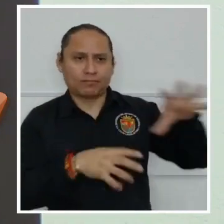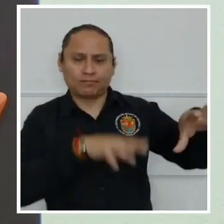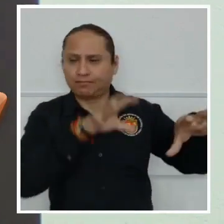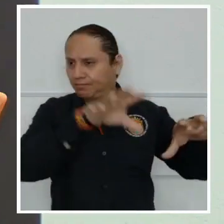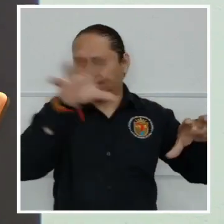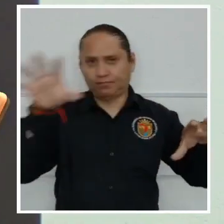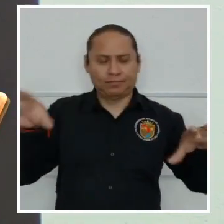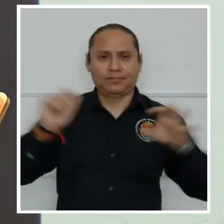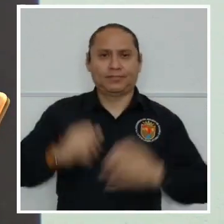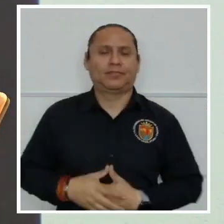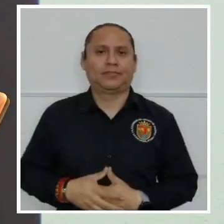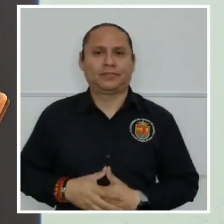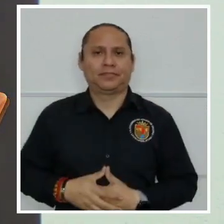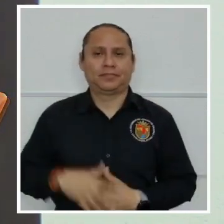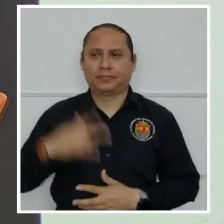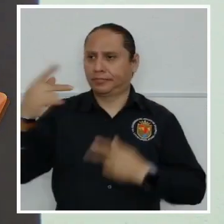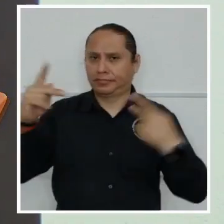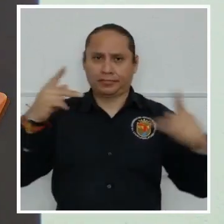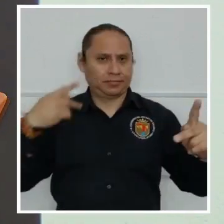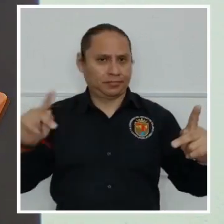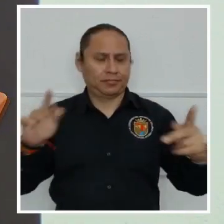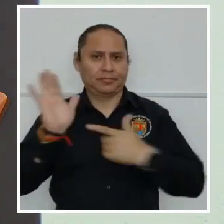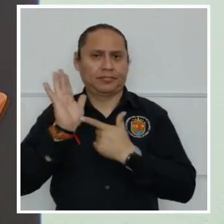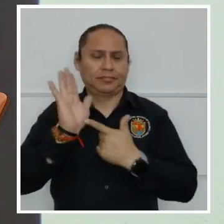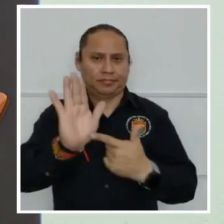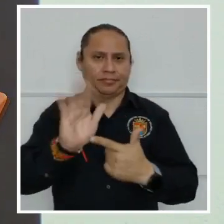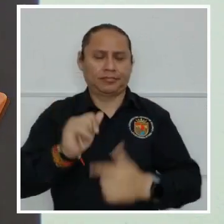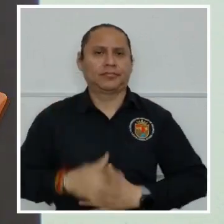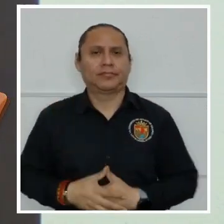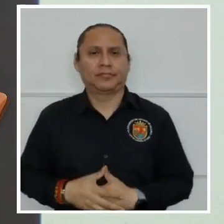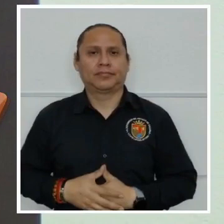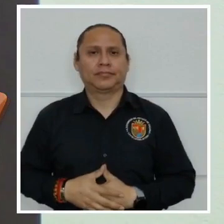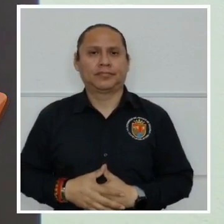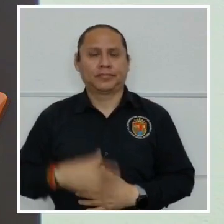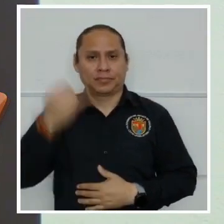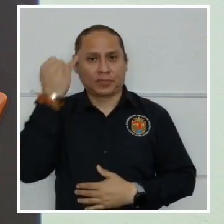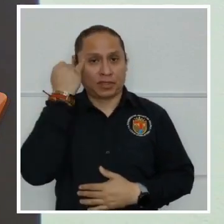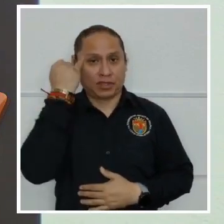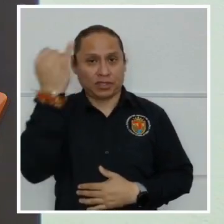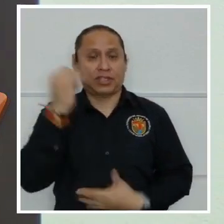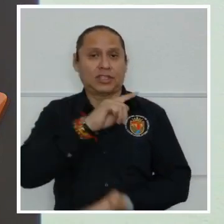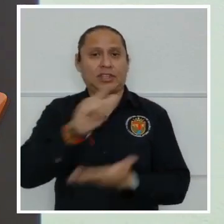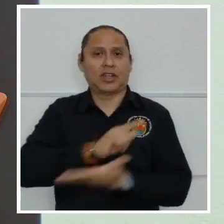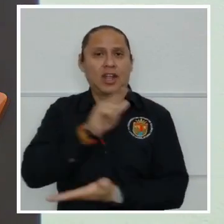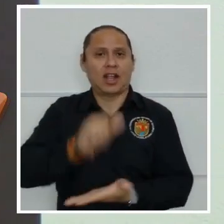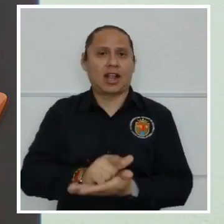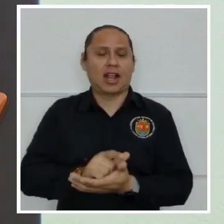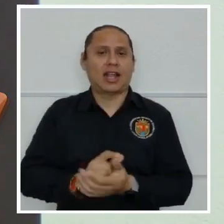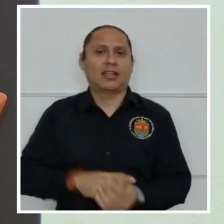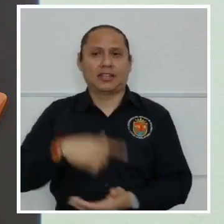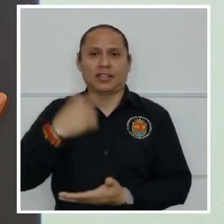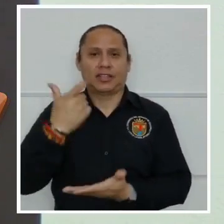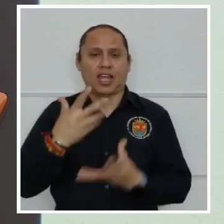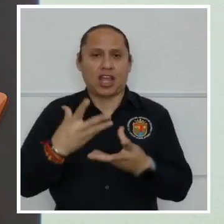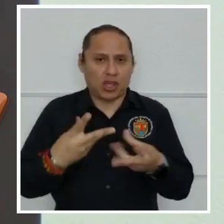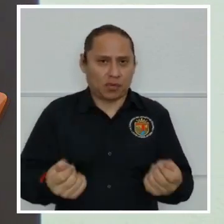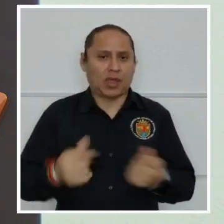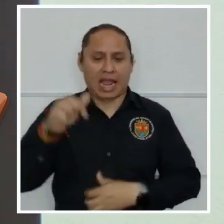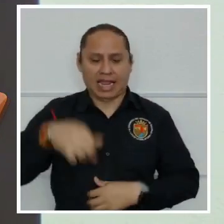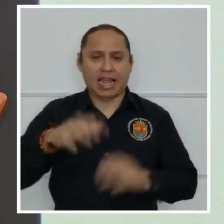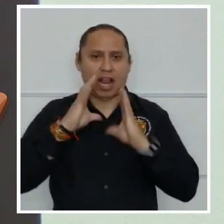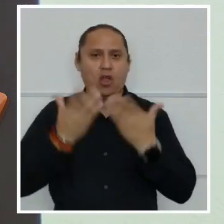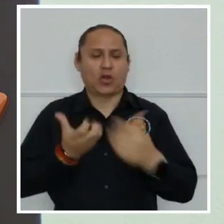territorios, en sus ayuntamientos, presentan la iniciativa de ley de ingresos a este